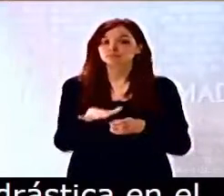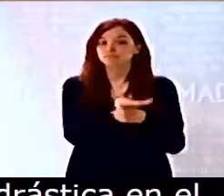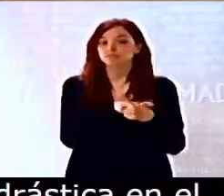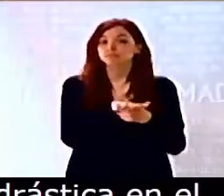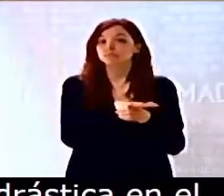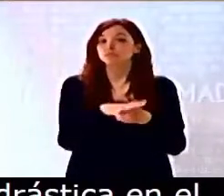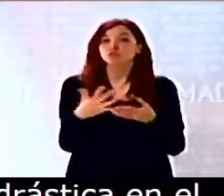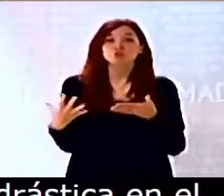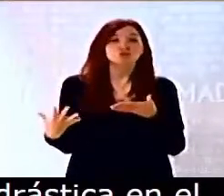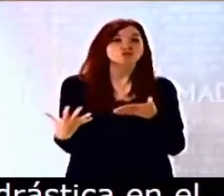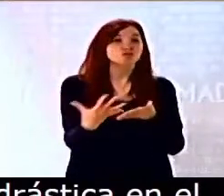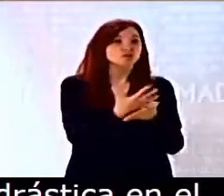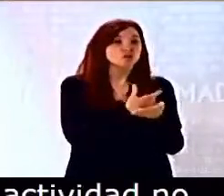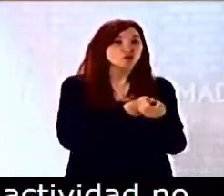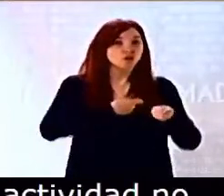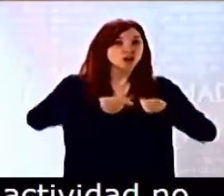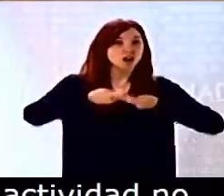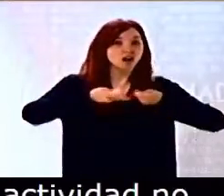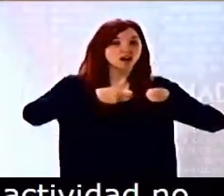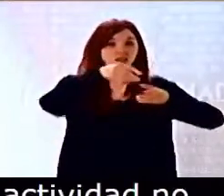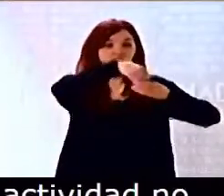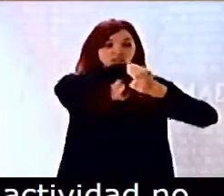no esencial en Guareña.